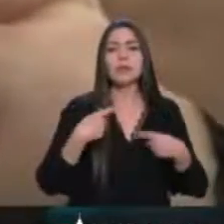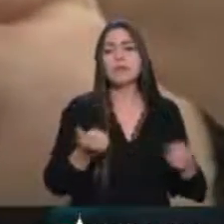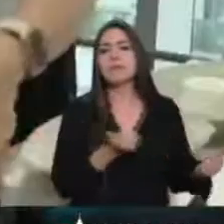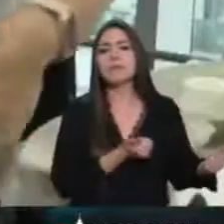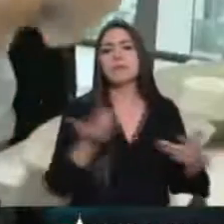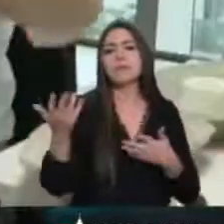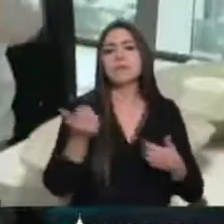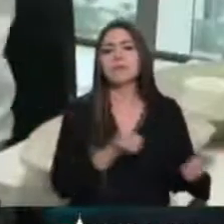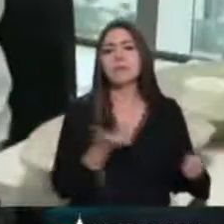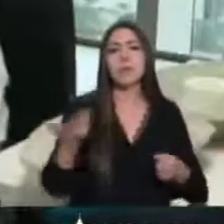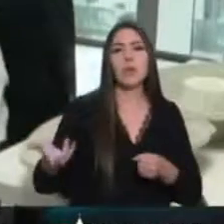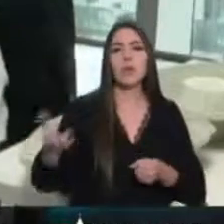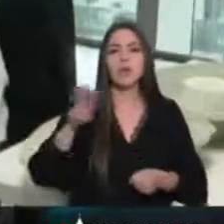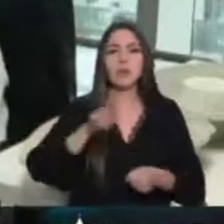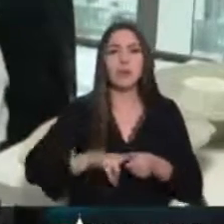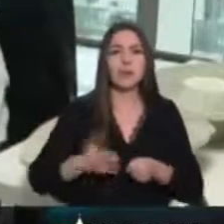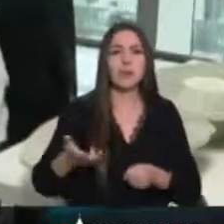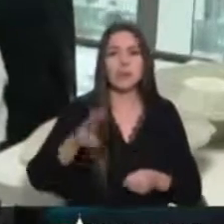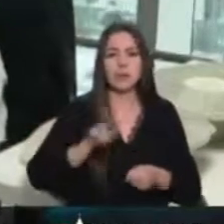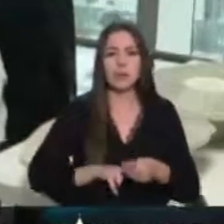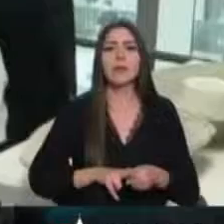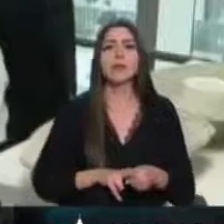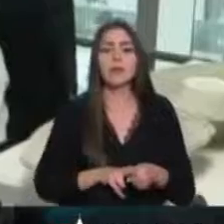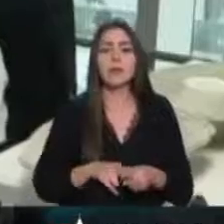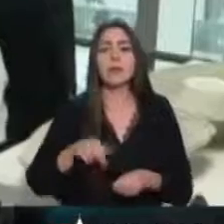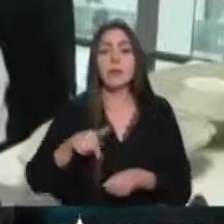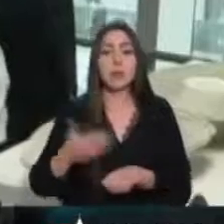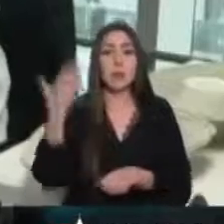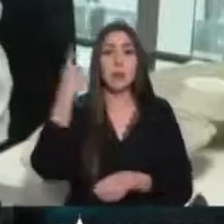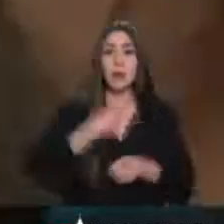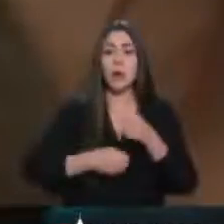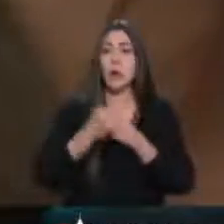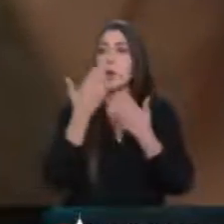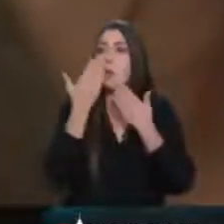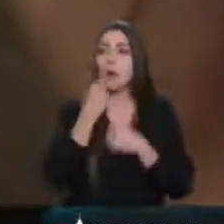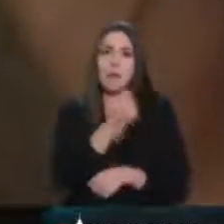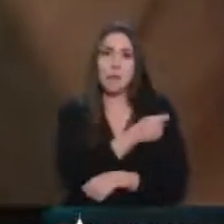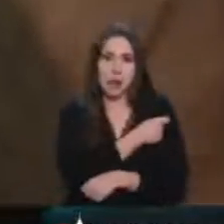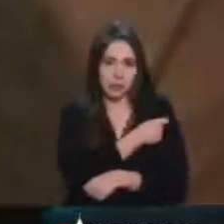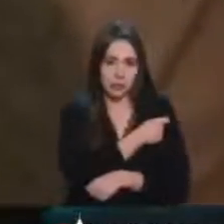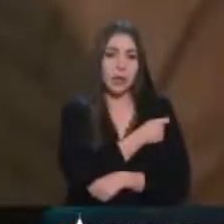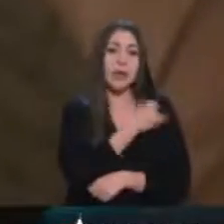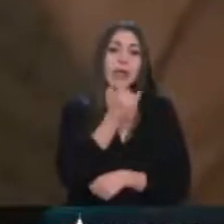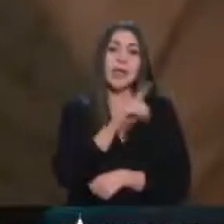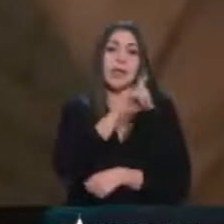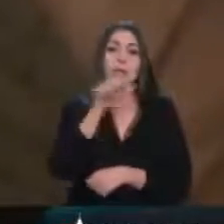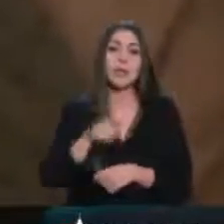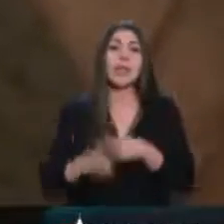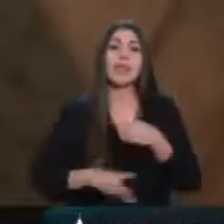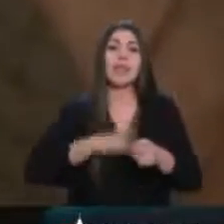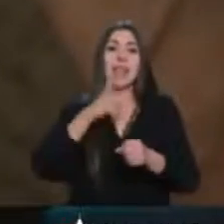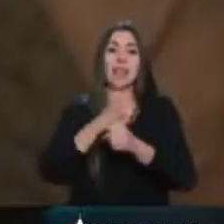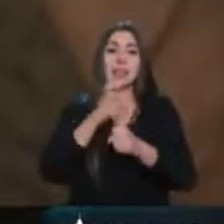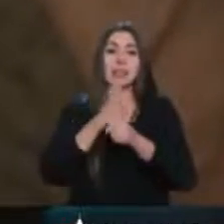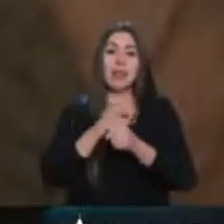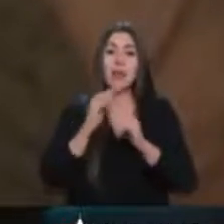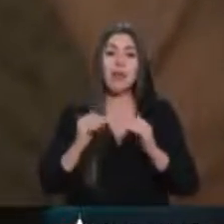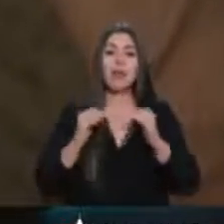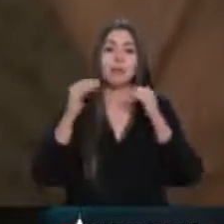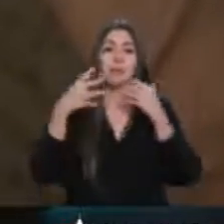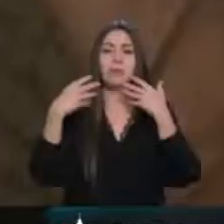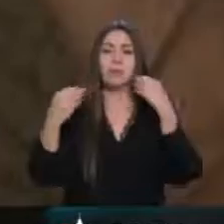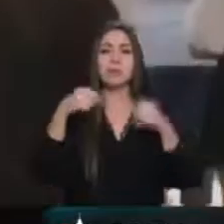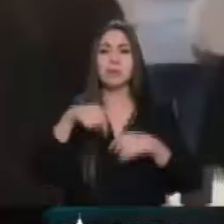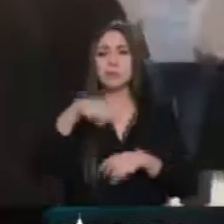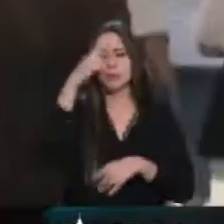había. No solo estábamos en vacunación cero hace un año, pero también cuando inició la tercera ola, hablábamos de que en la Ciudad de México había cerca